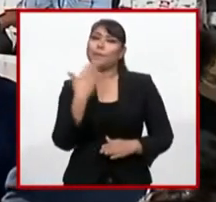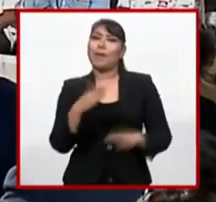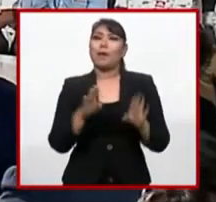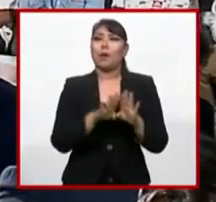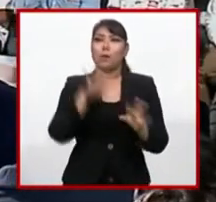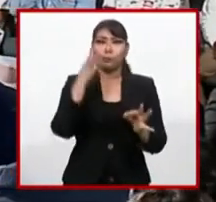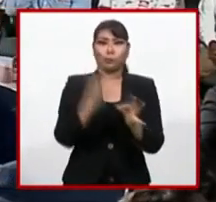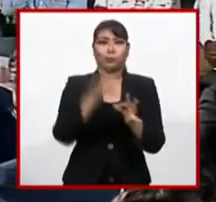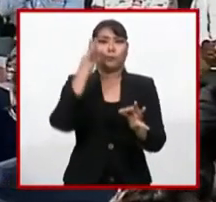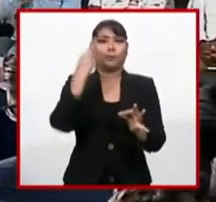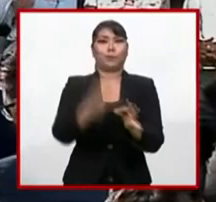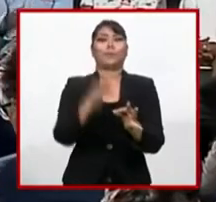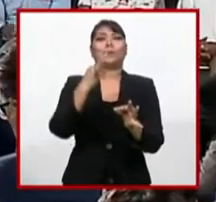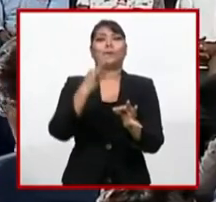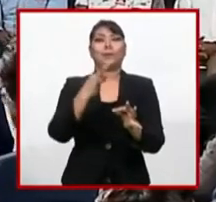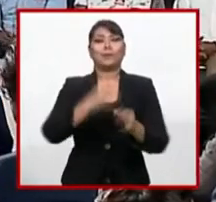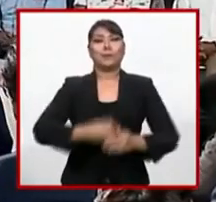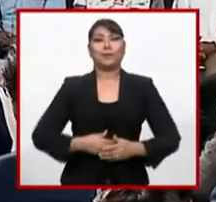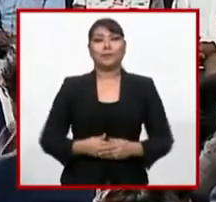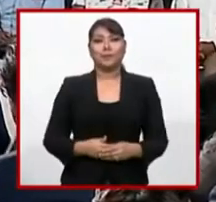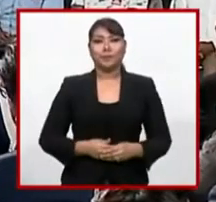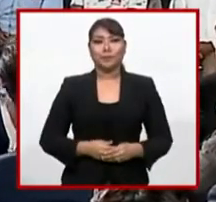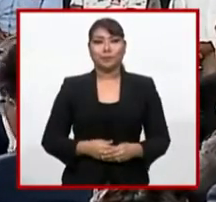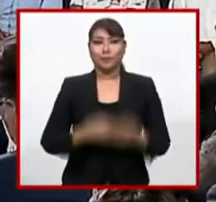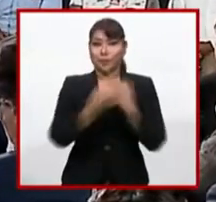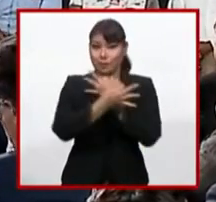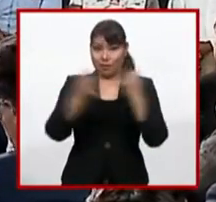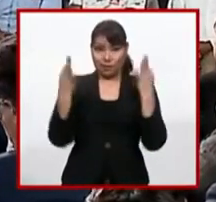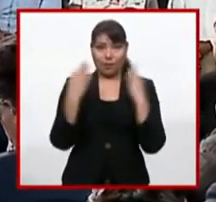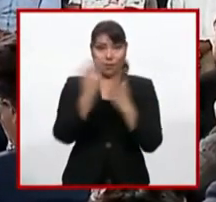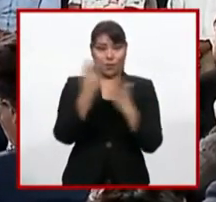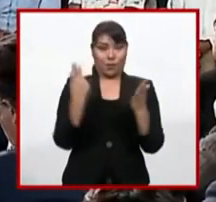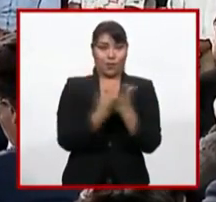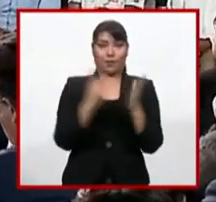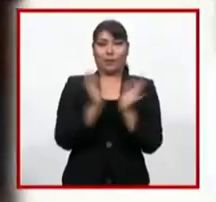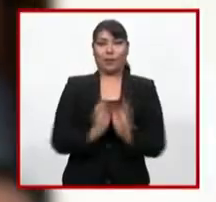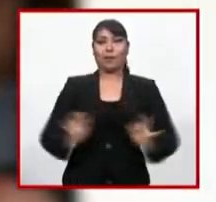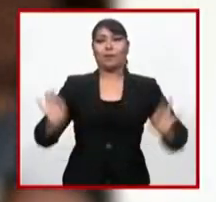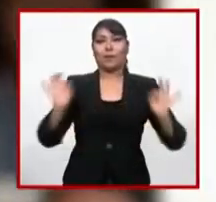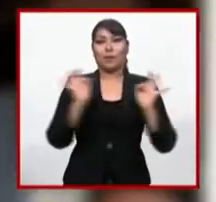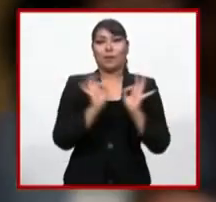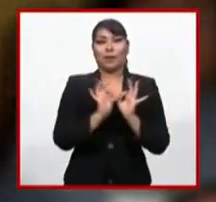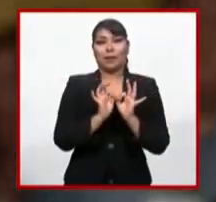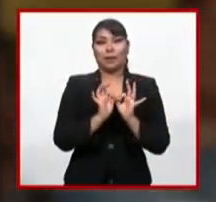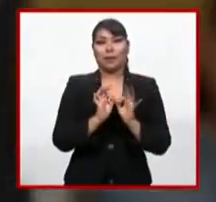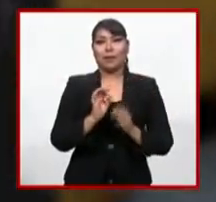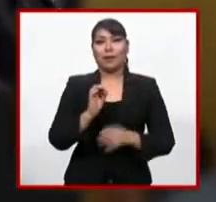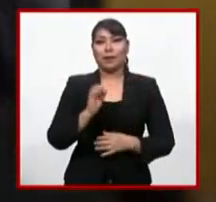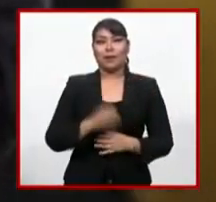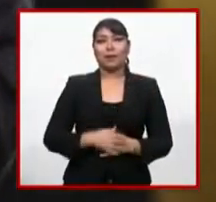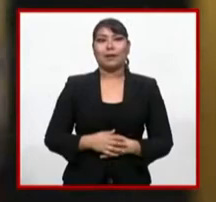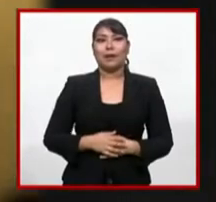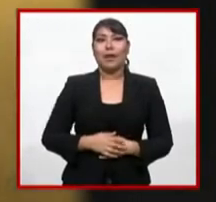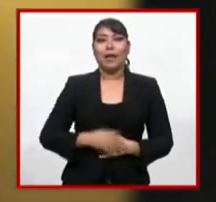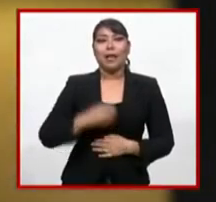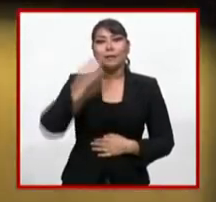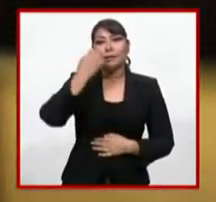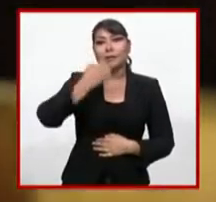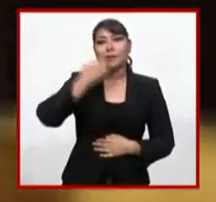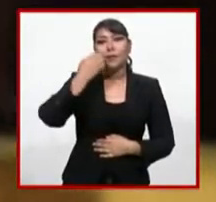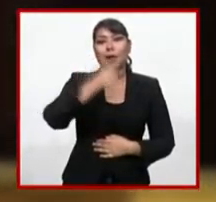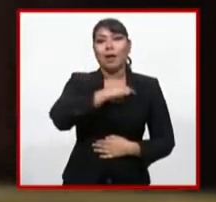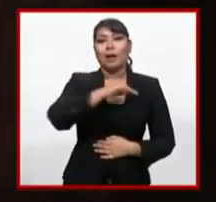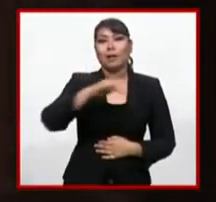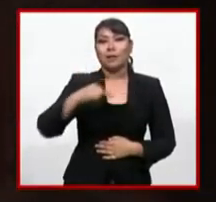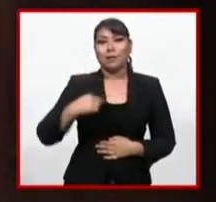puntual. Quiero comentarles que anunciamos un programa muy importante que se llama Escuela, la escuela es nuestra.